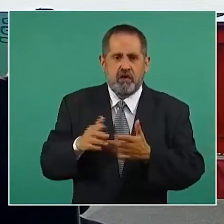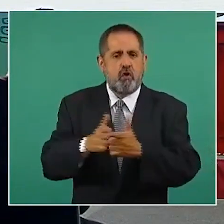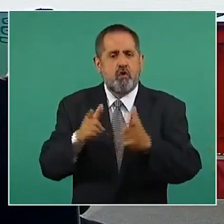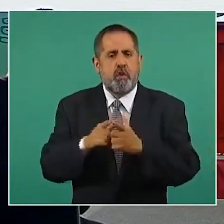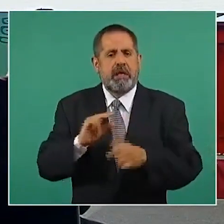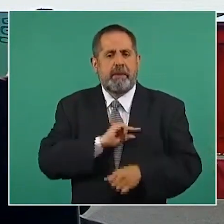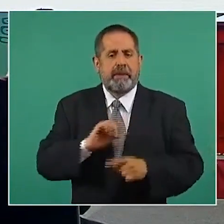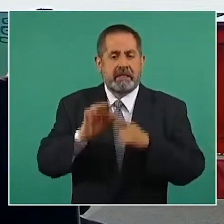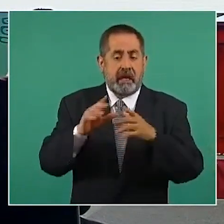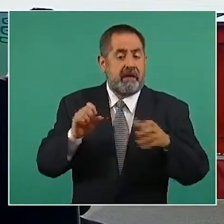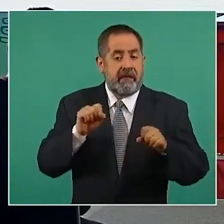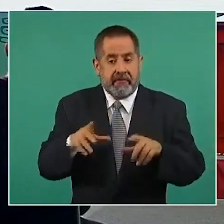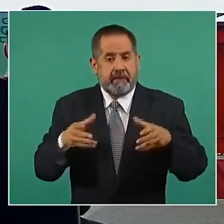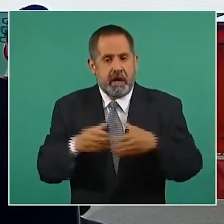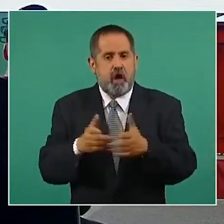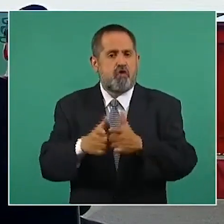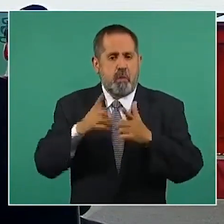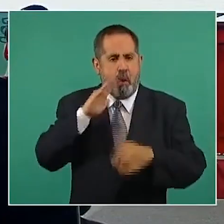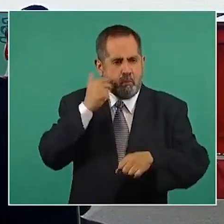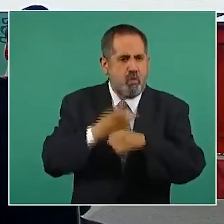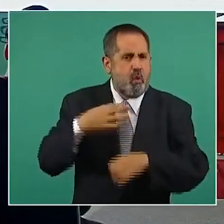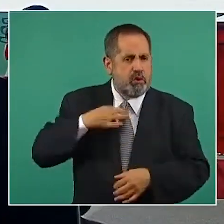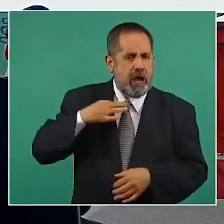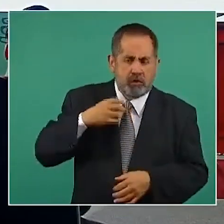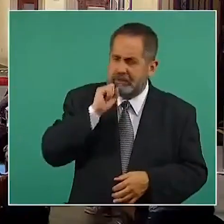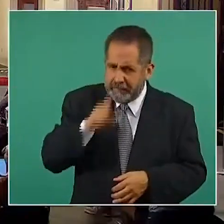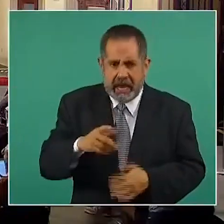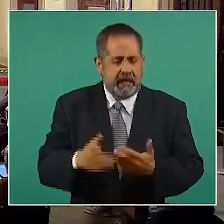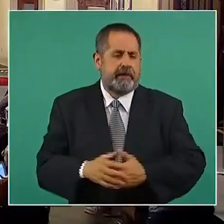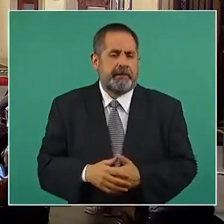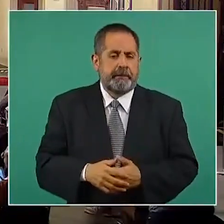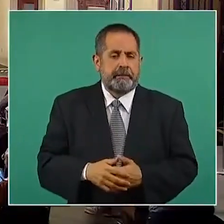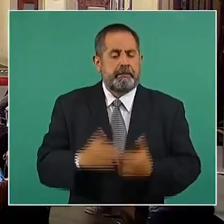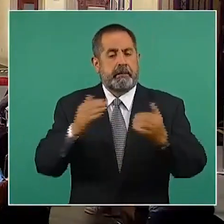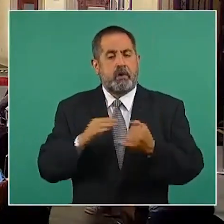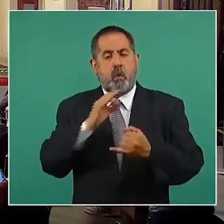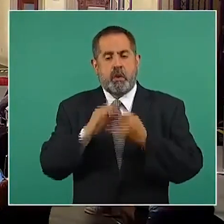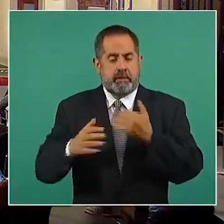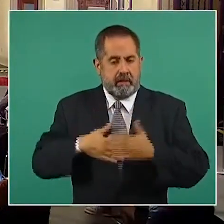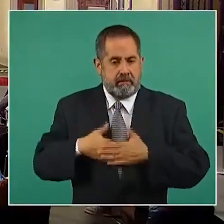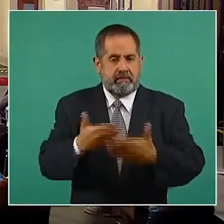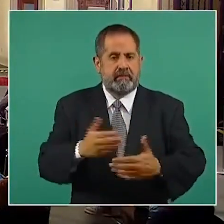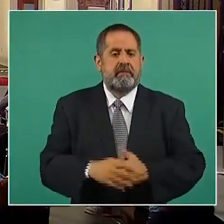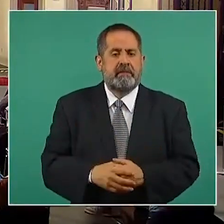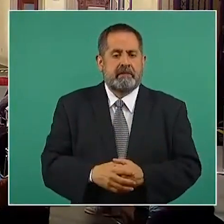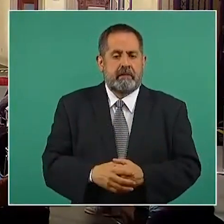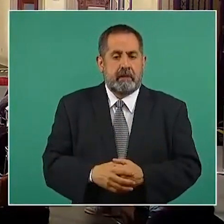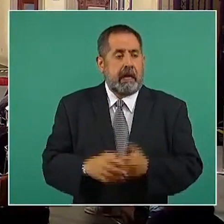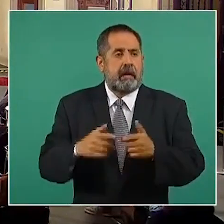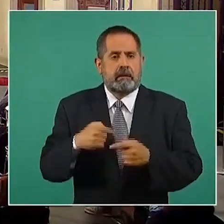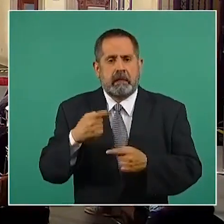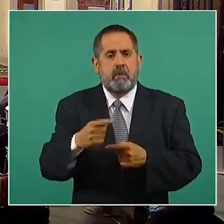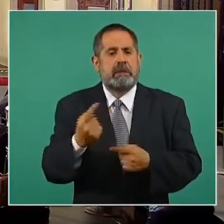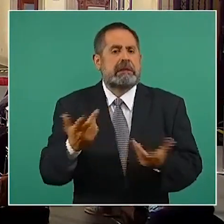especiales, con la participación también de muchos grupos voluntarios. La siguiente y última de mi parte, ¿qué sigue?